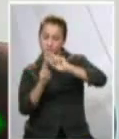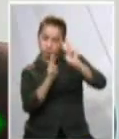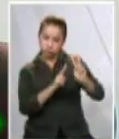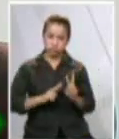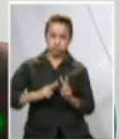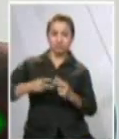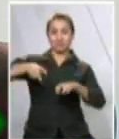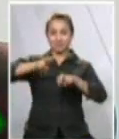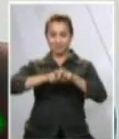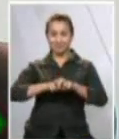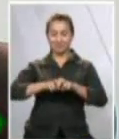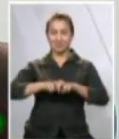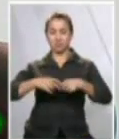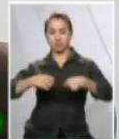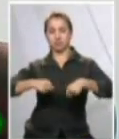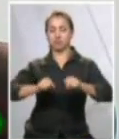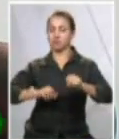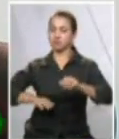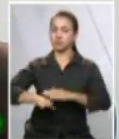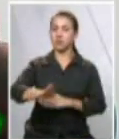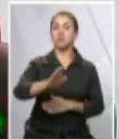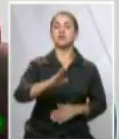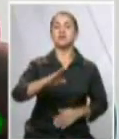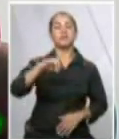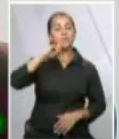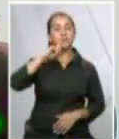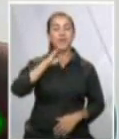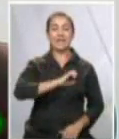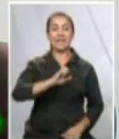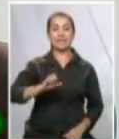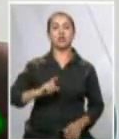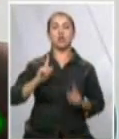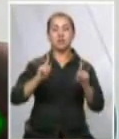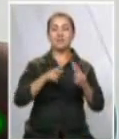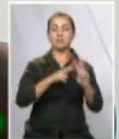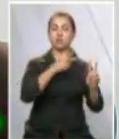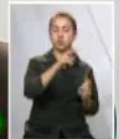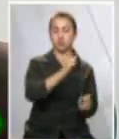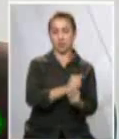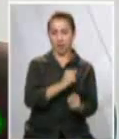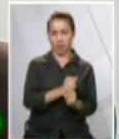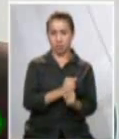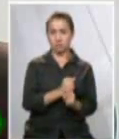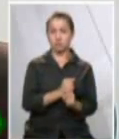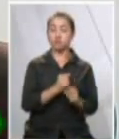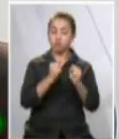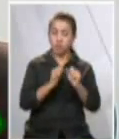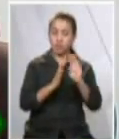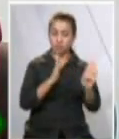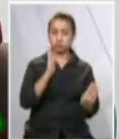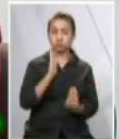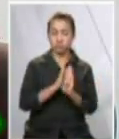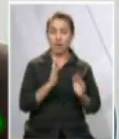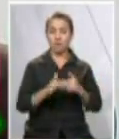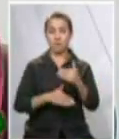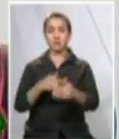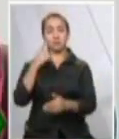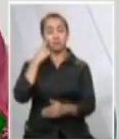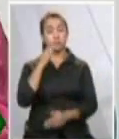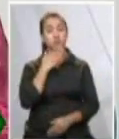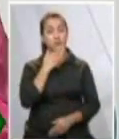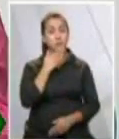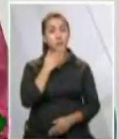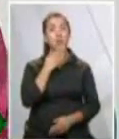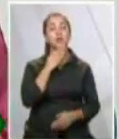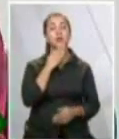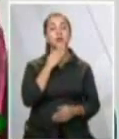quiero decir con esto es que el Estado tiene que hacer su trabajo, ciertamente, para avanzar en esto. Pero también hay que dar rienda